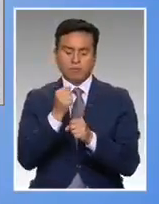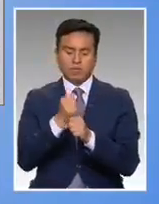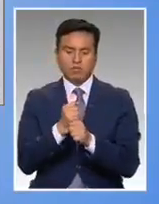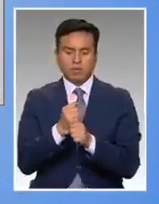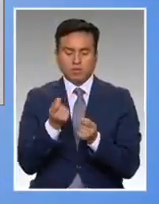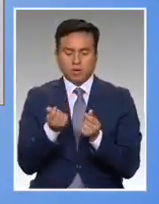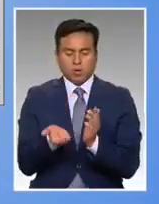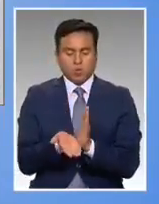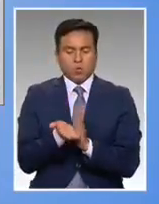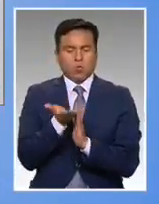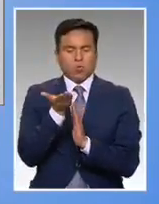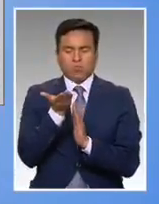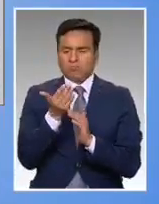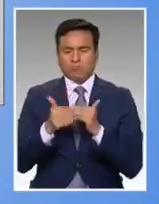vuelva a crecer qué es lo que no está ocurriendo hoy día